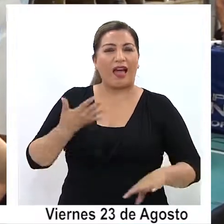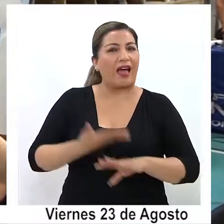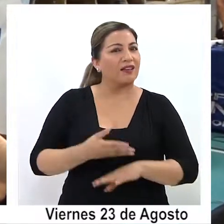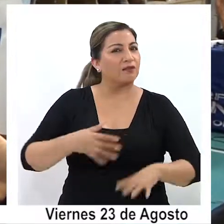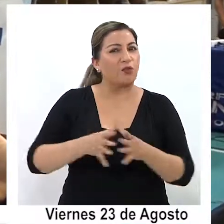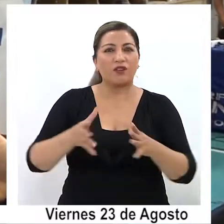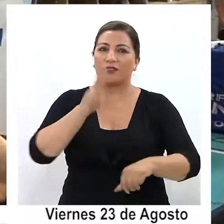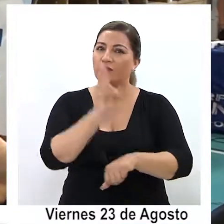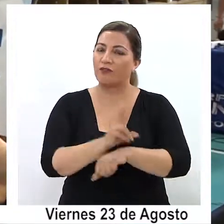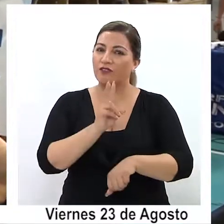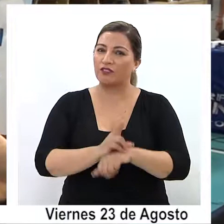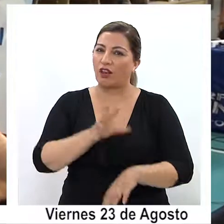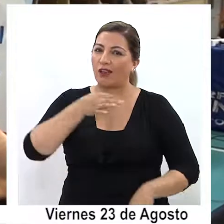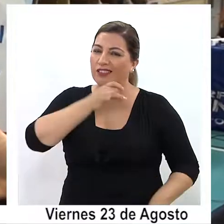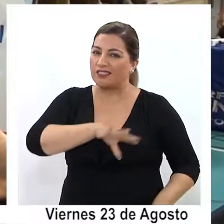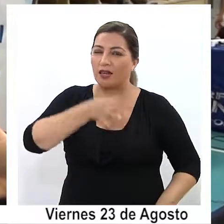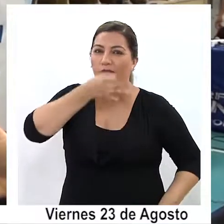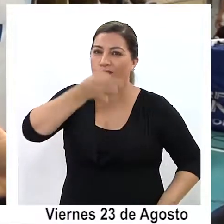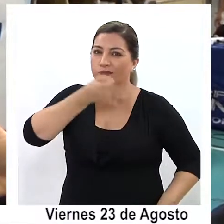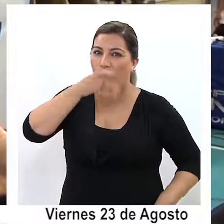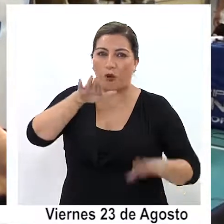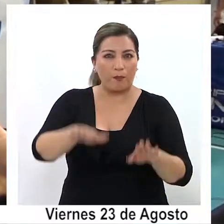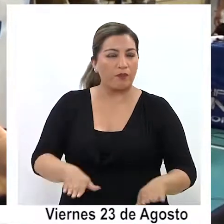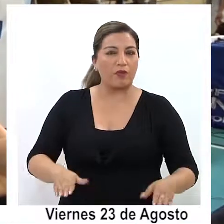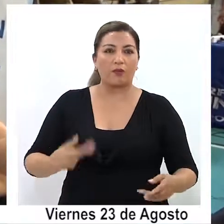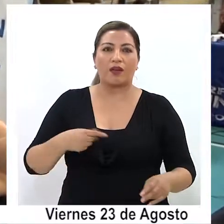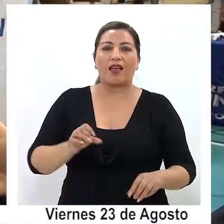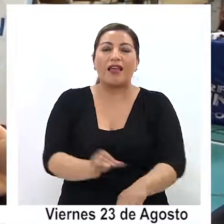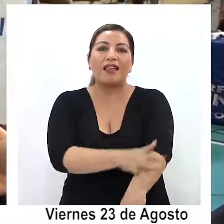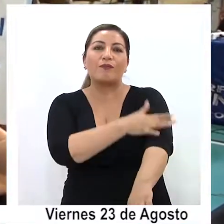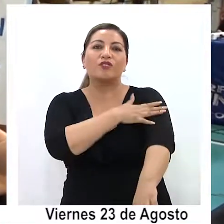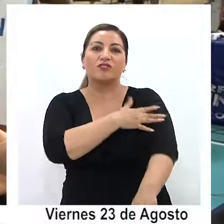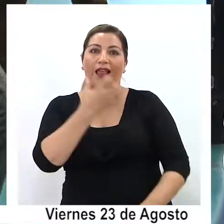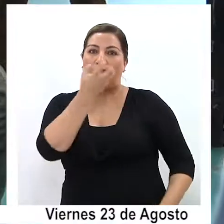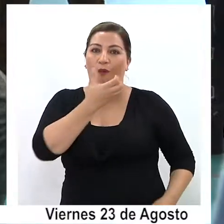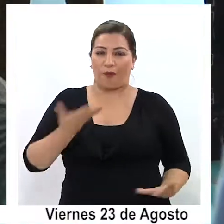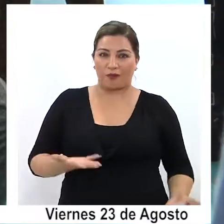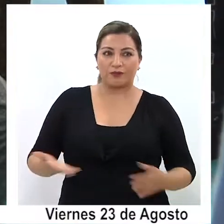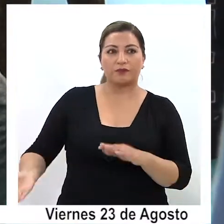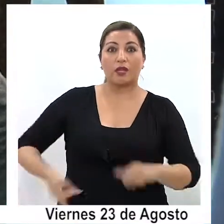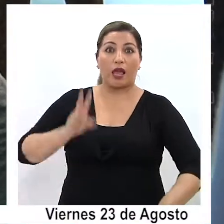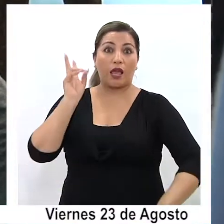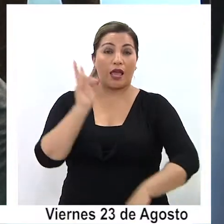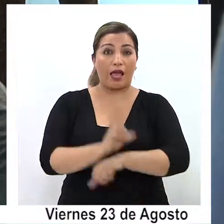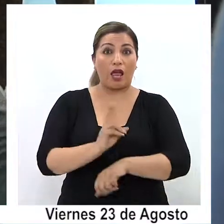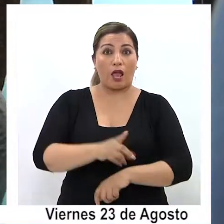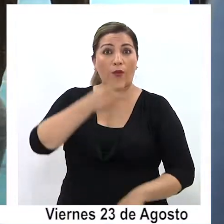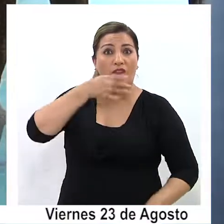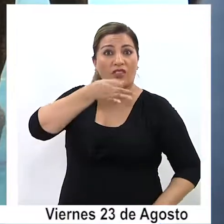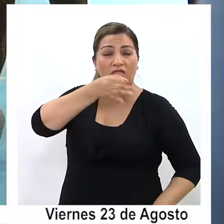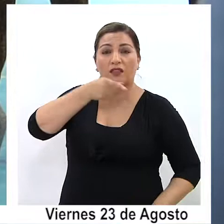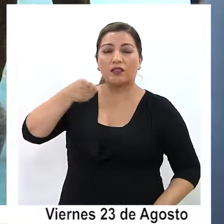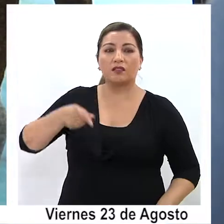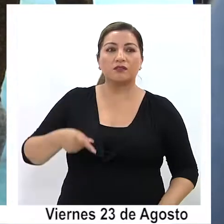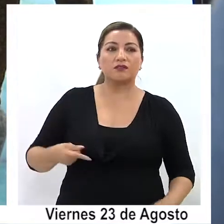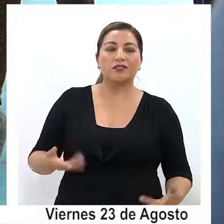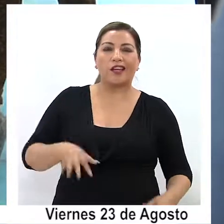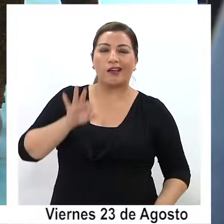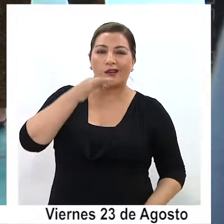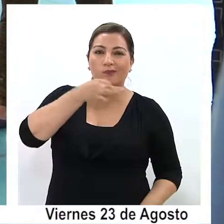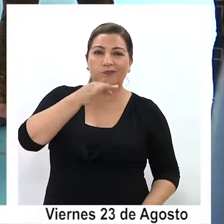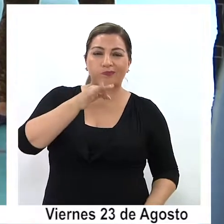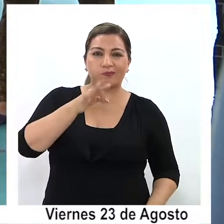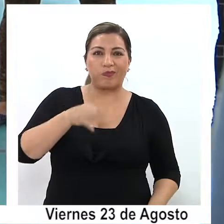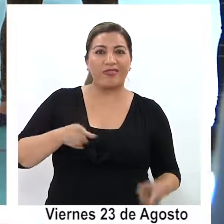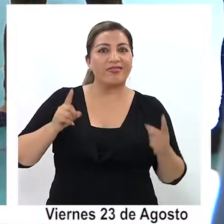maestros chilenos que hablan sobre esto, que serían las emociones y el lenguaje. El profesor considera que sus homólogos